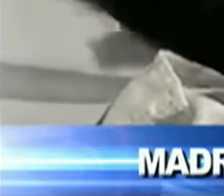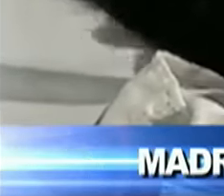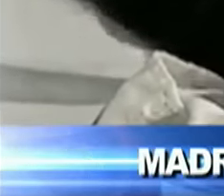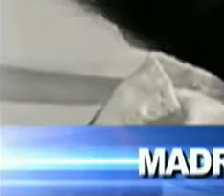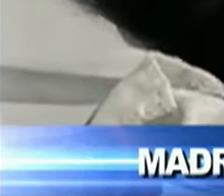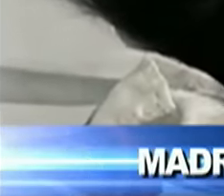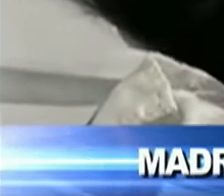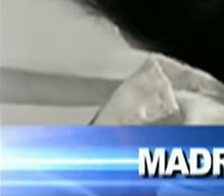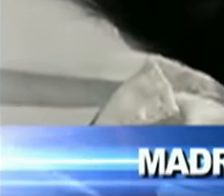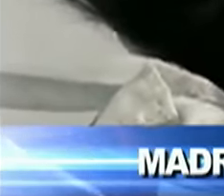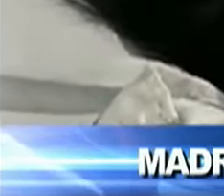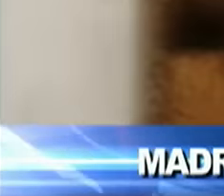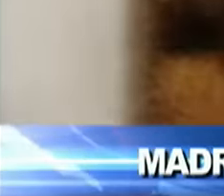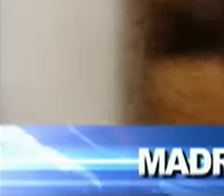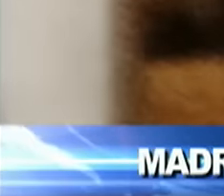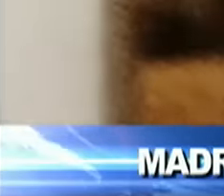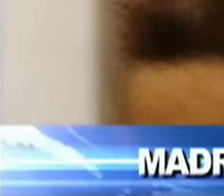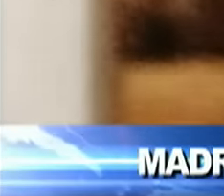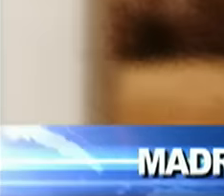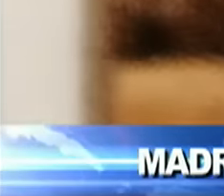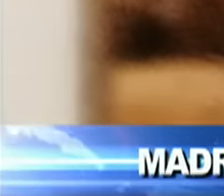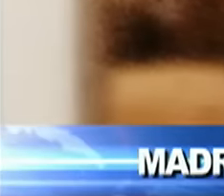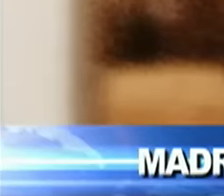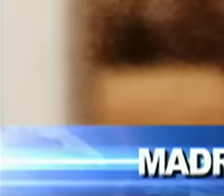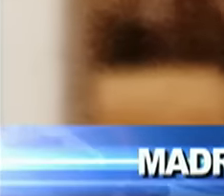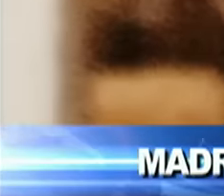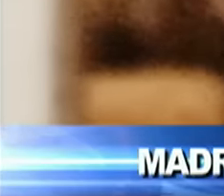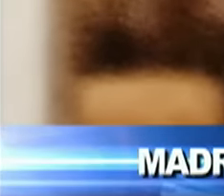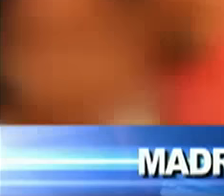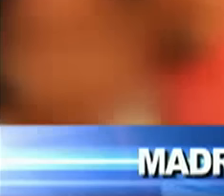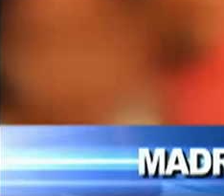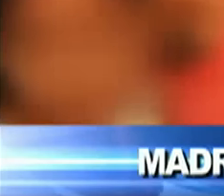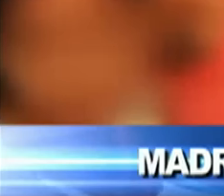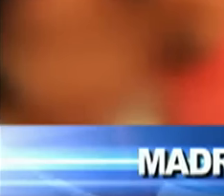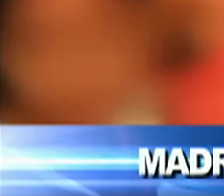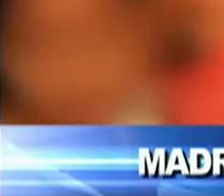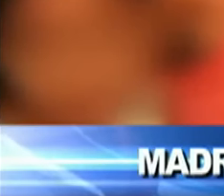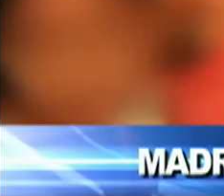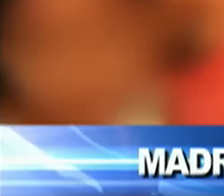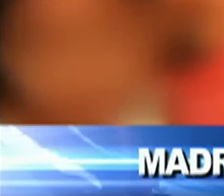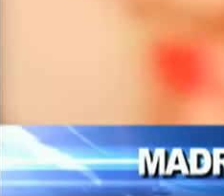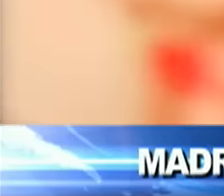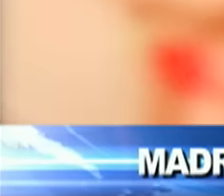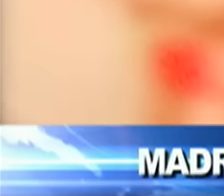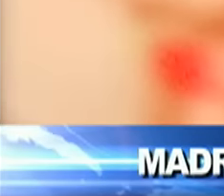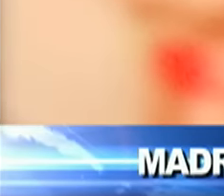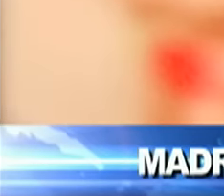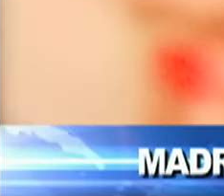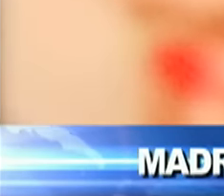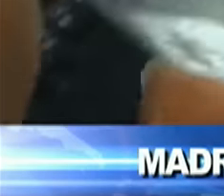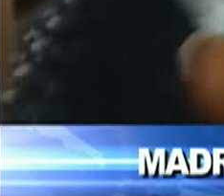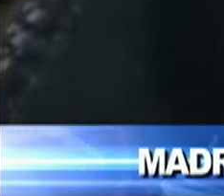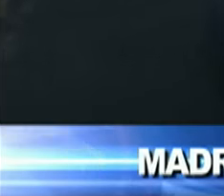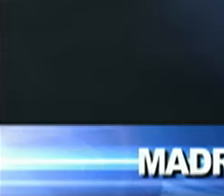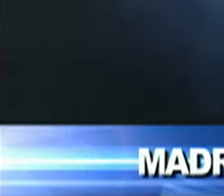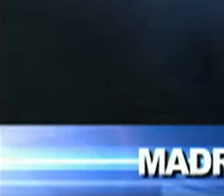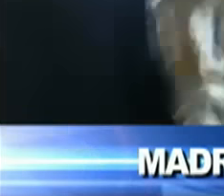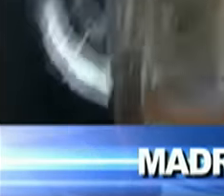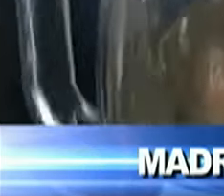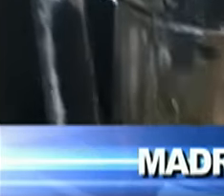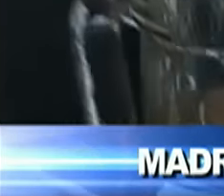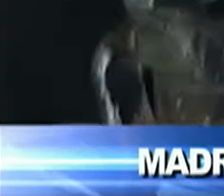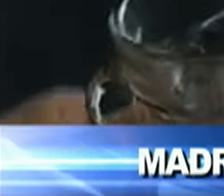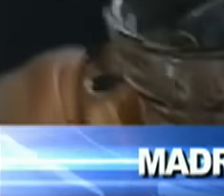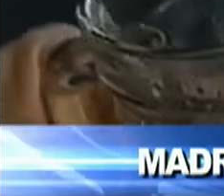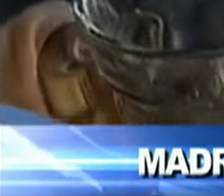Madre desesperada pide ayuda para sus 4 hijos, quienes llevan más de 3 años consumiendo droga. La mujer